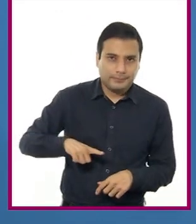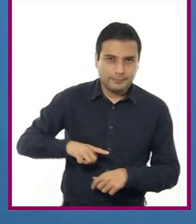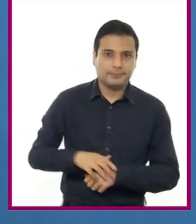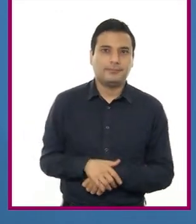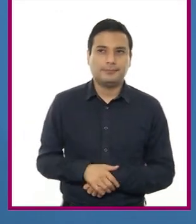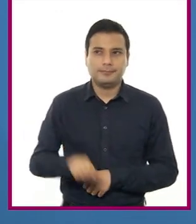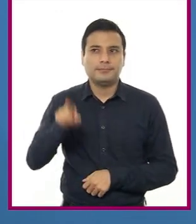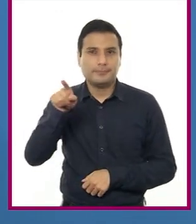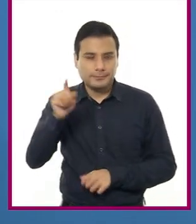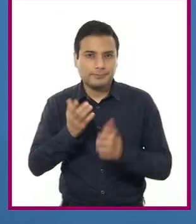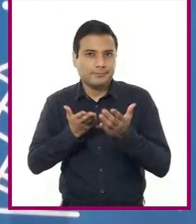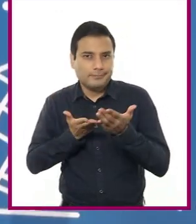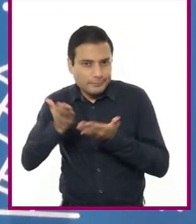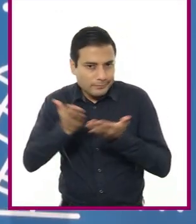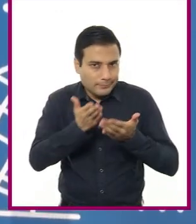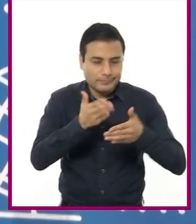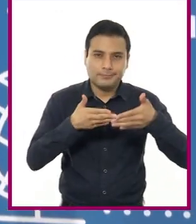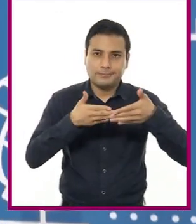los servicios públicos.